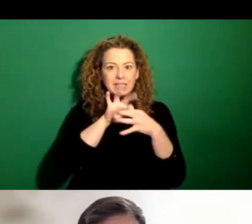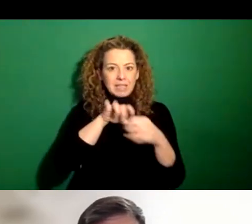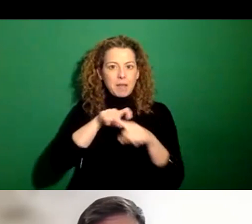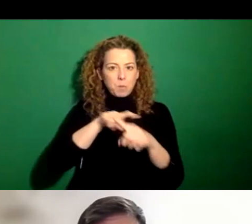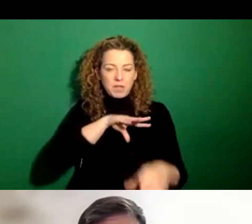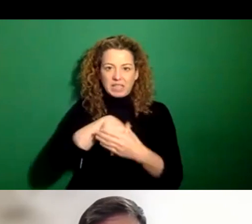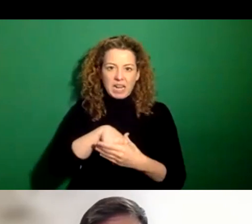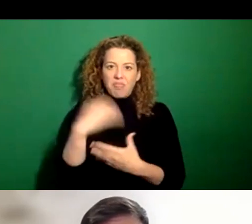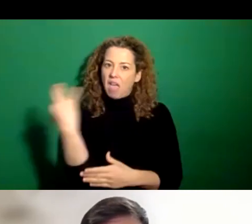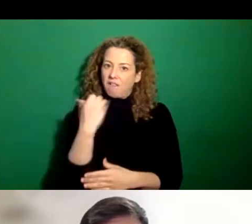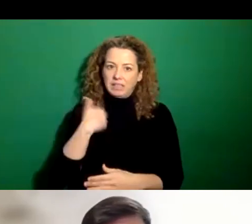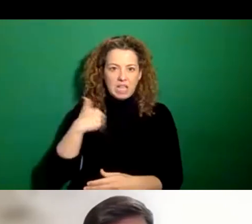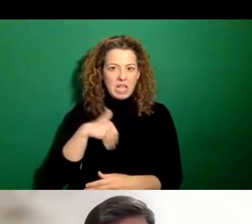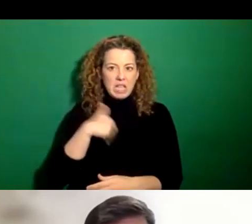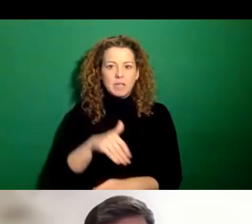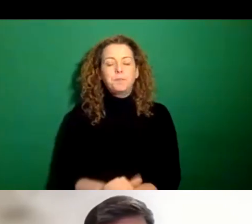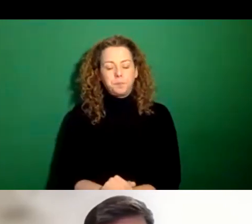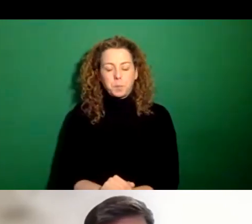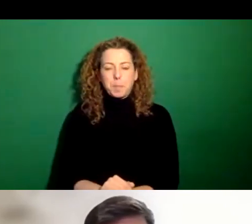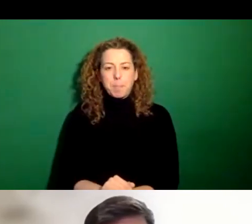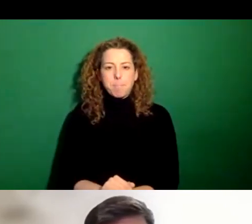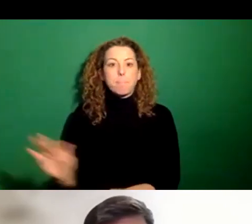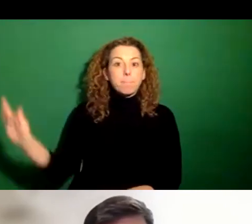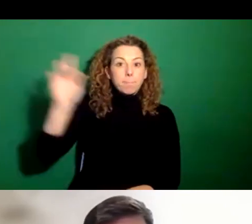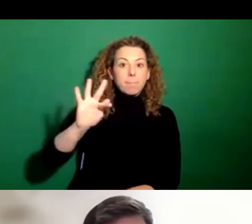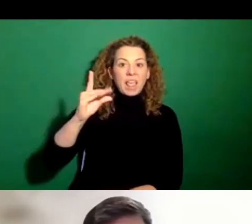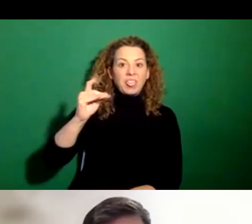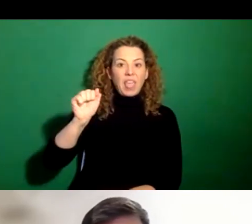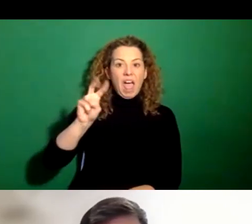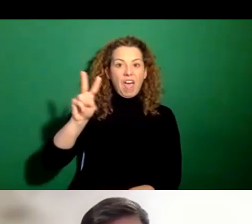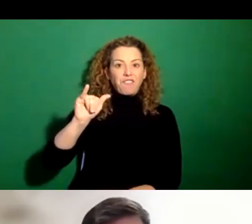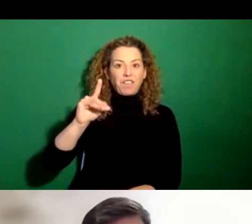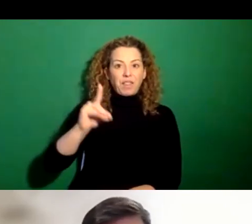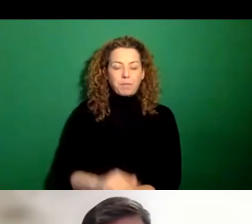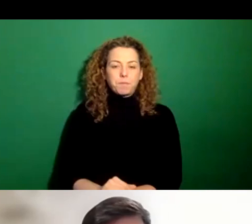interna. Claro. David.